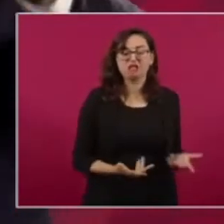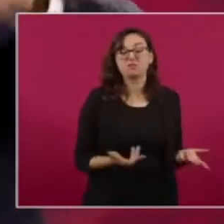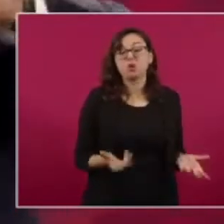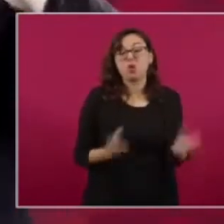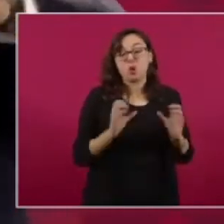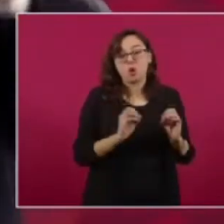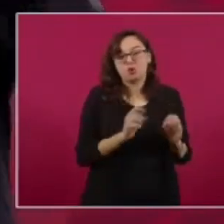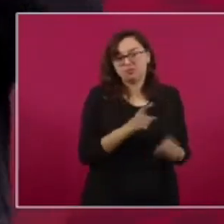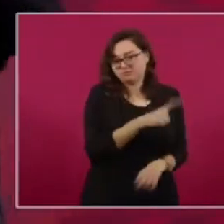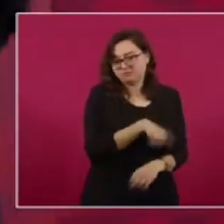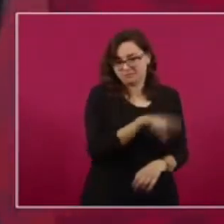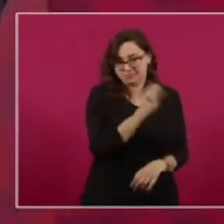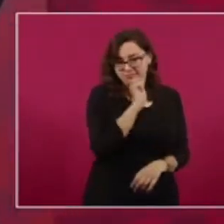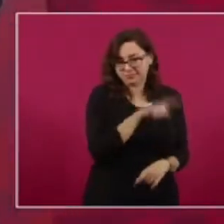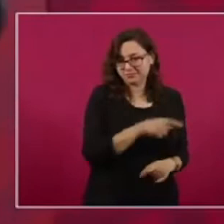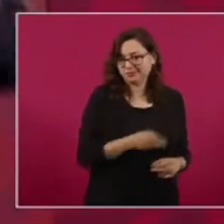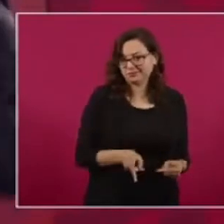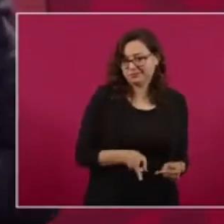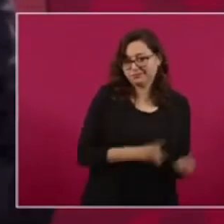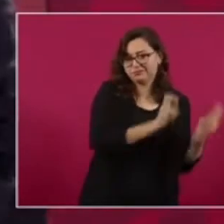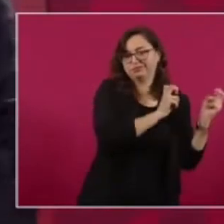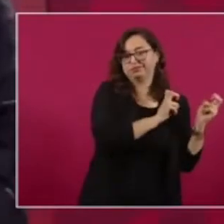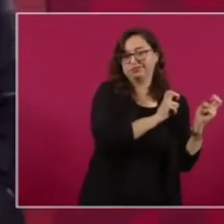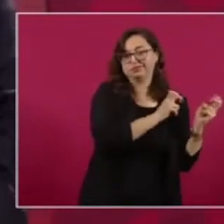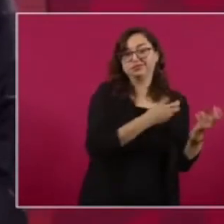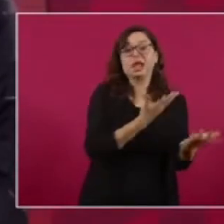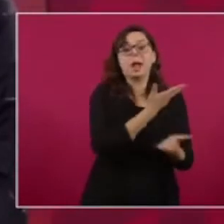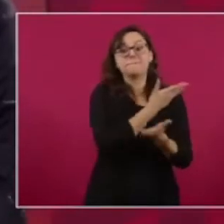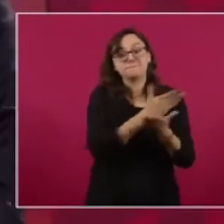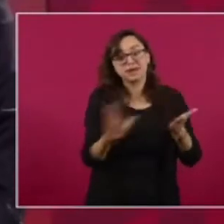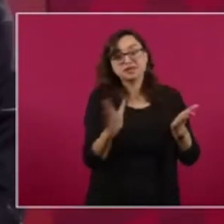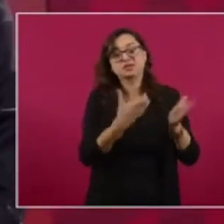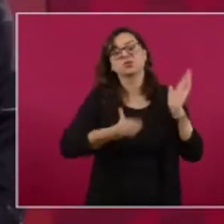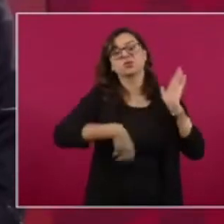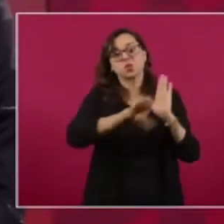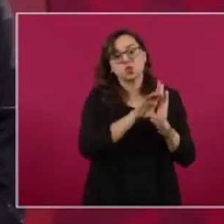renta de las bodegas.